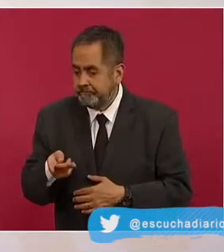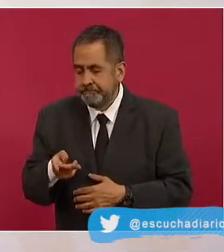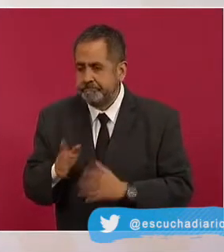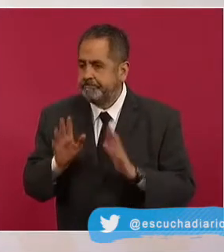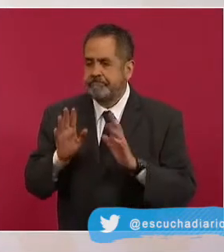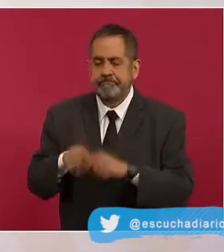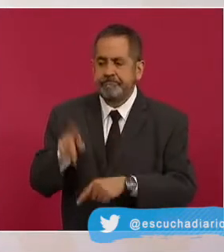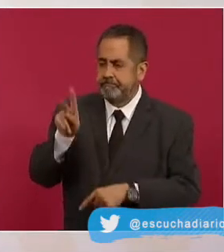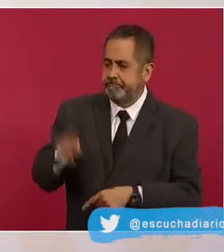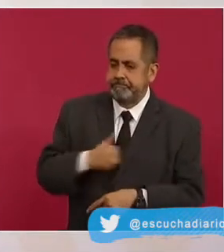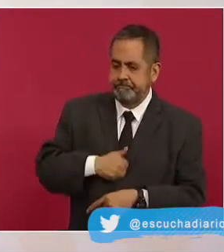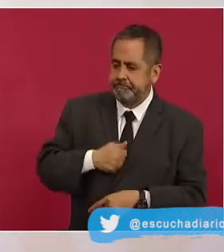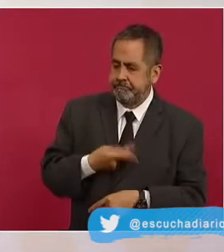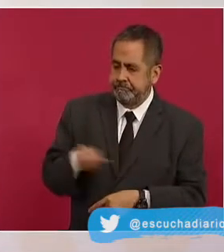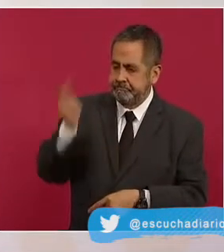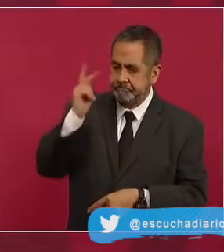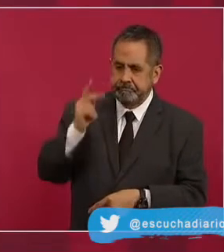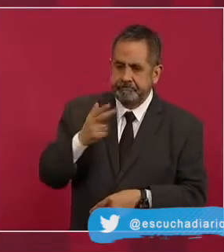pobre político.